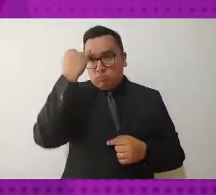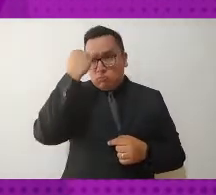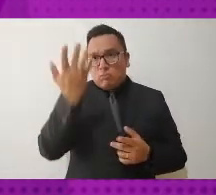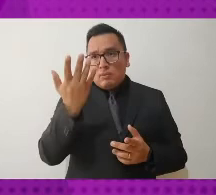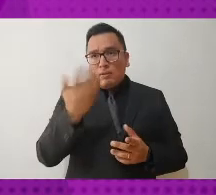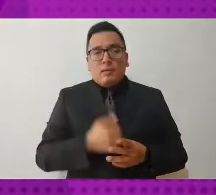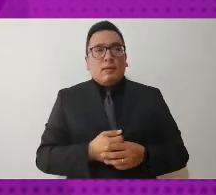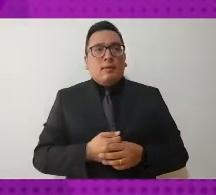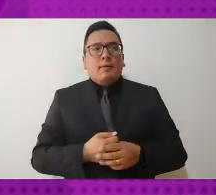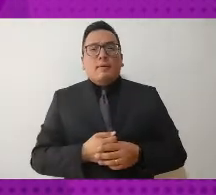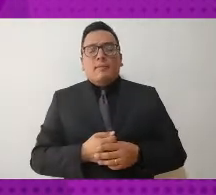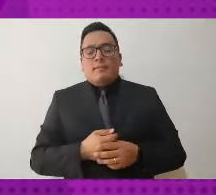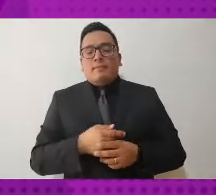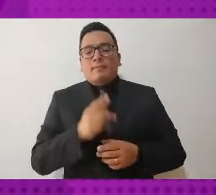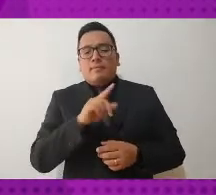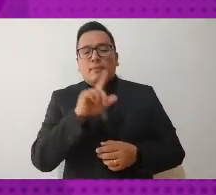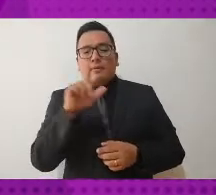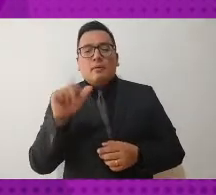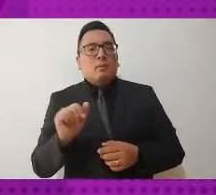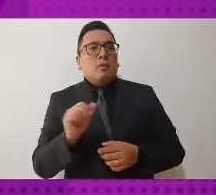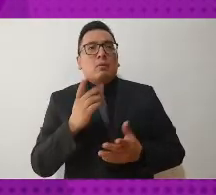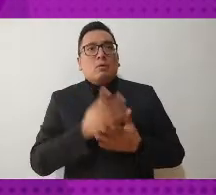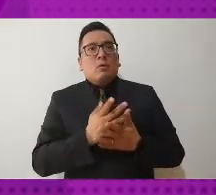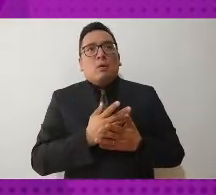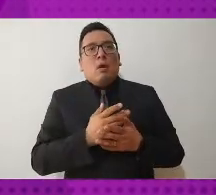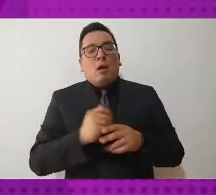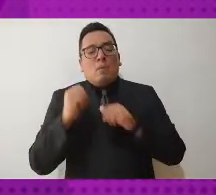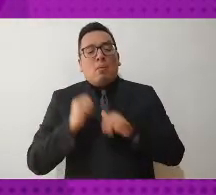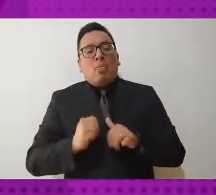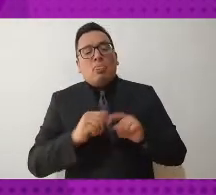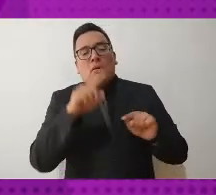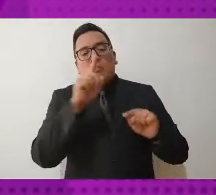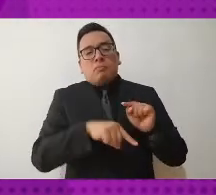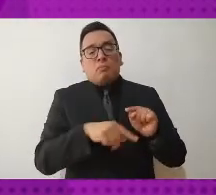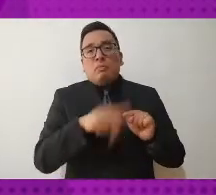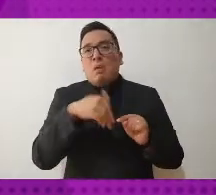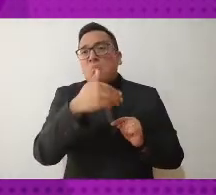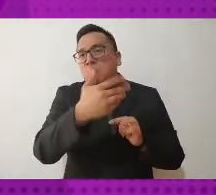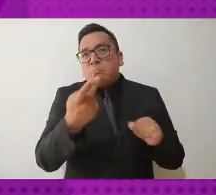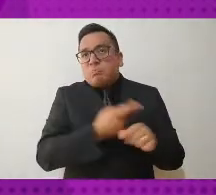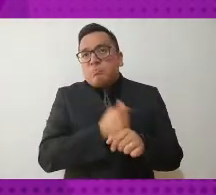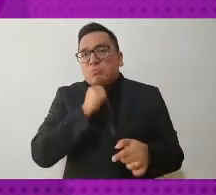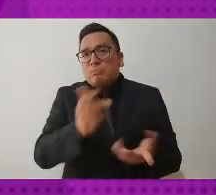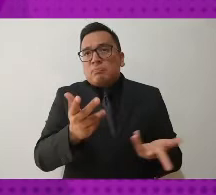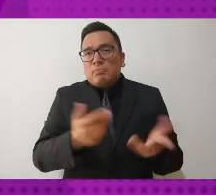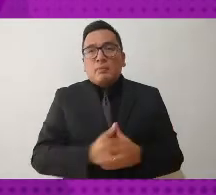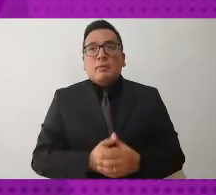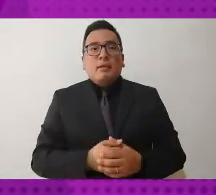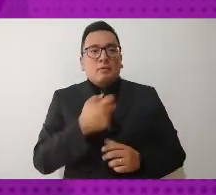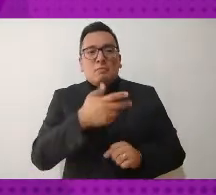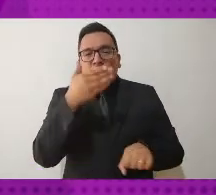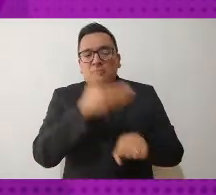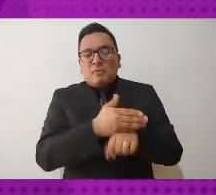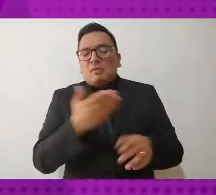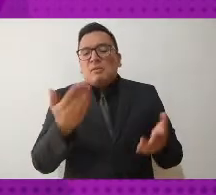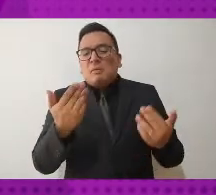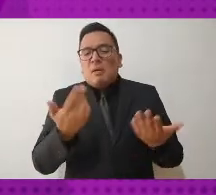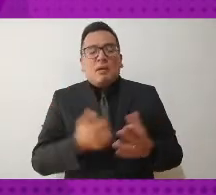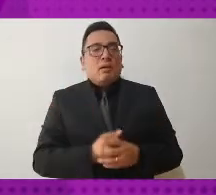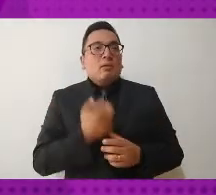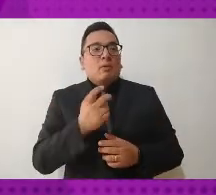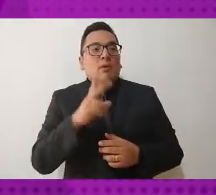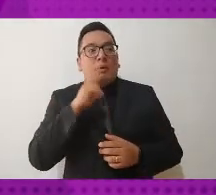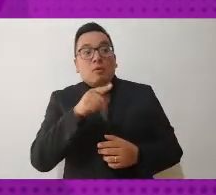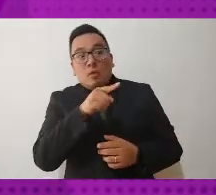pues nada más le quitaron el el cargo pero pues no sucedió más O sea no hay una sanción como tal que diga Ok